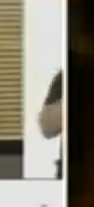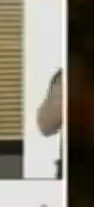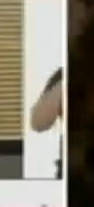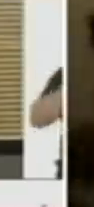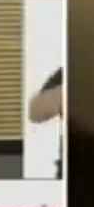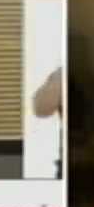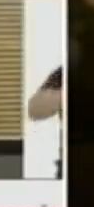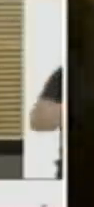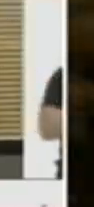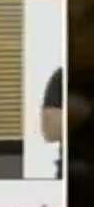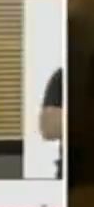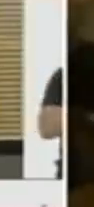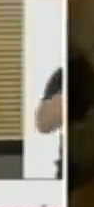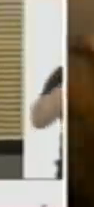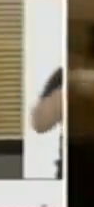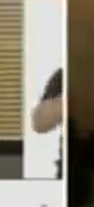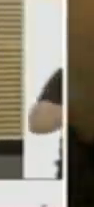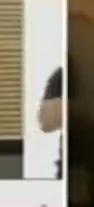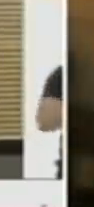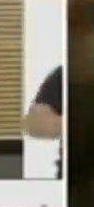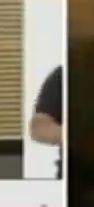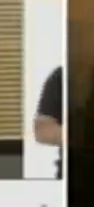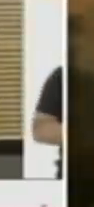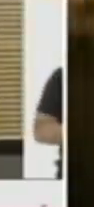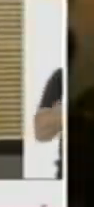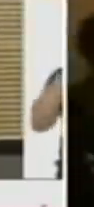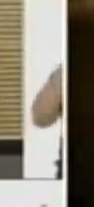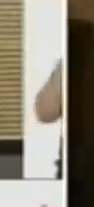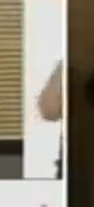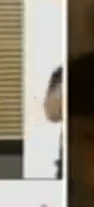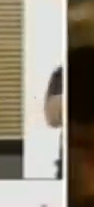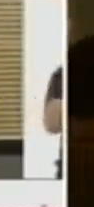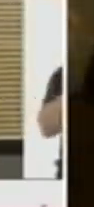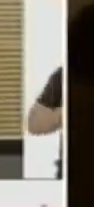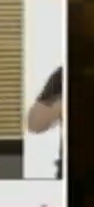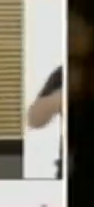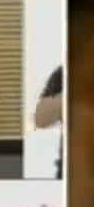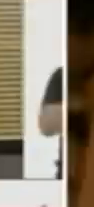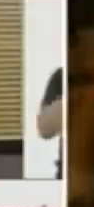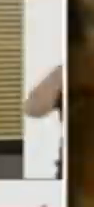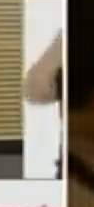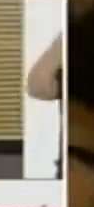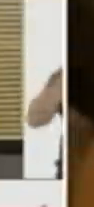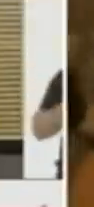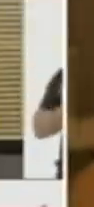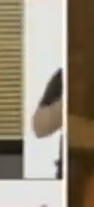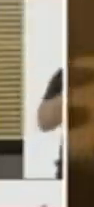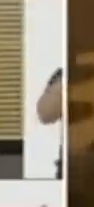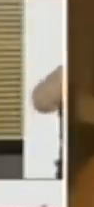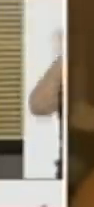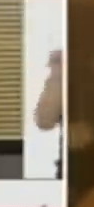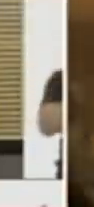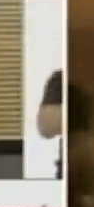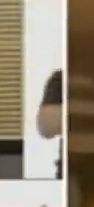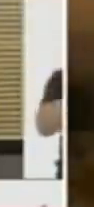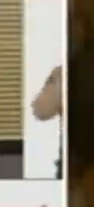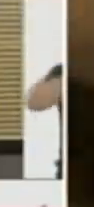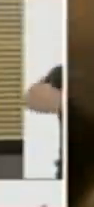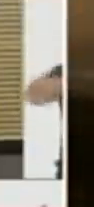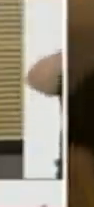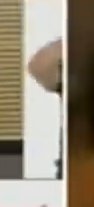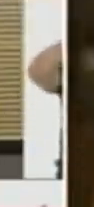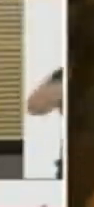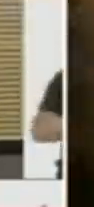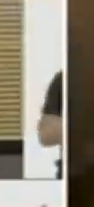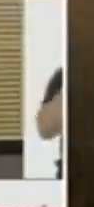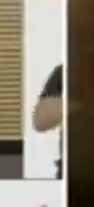sucedido el parlamento ha tomado la decisión de suspender por incapacidad moral temporalmente al menos en al presidente martín vizcarra